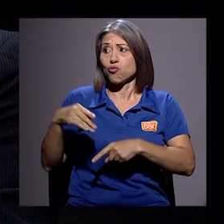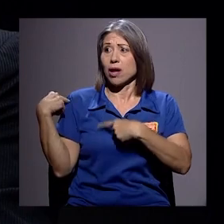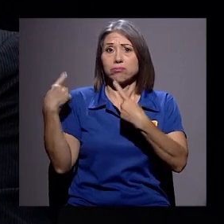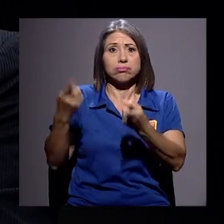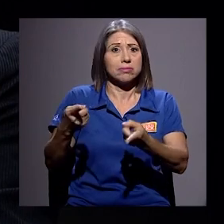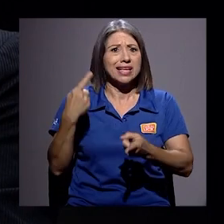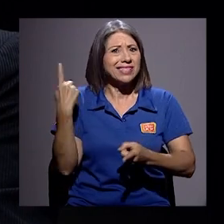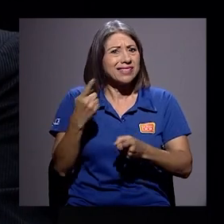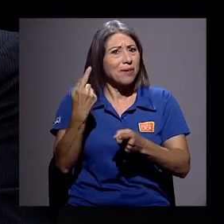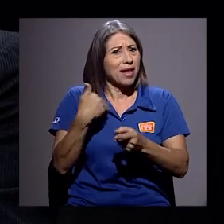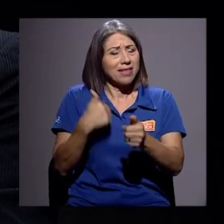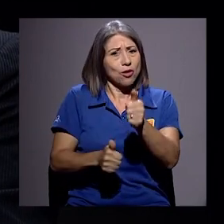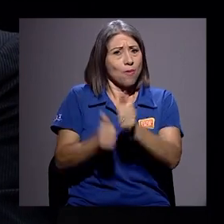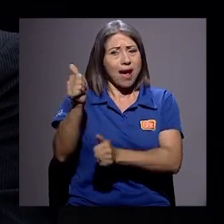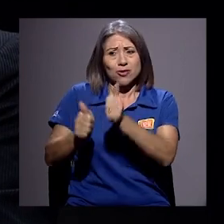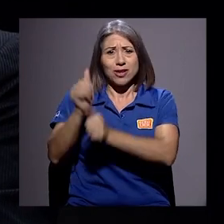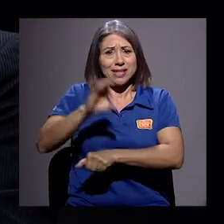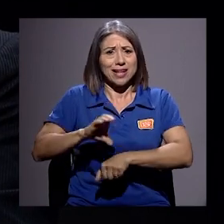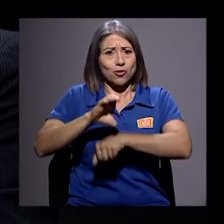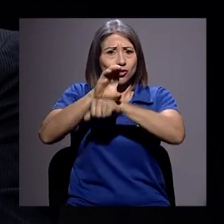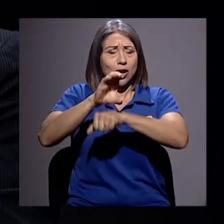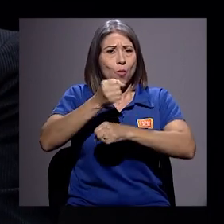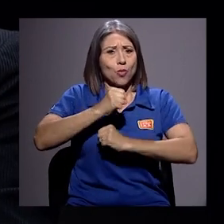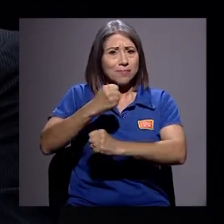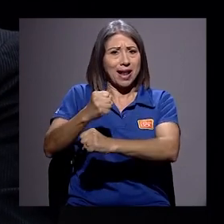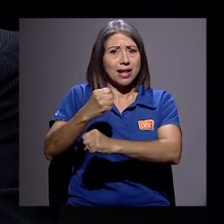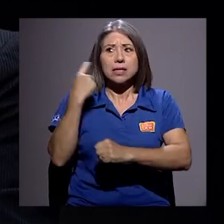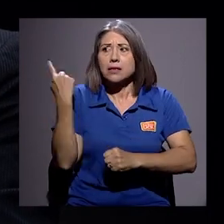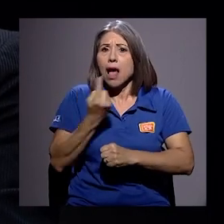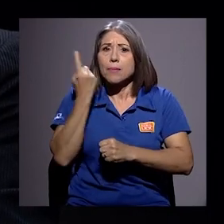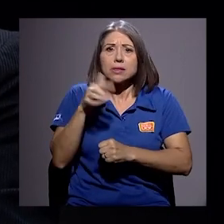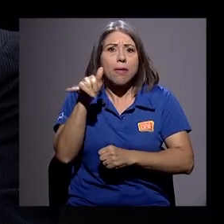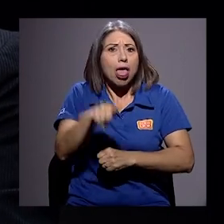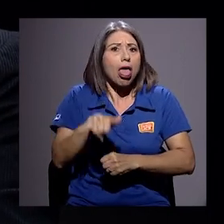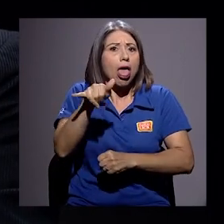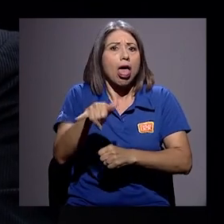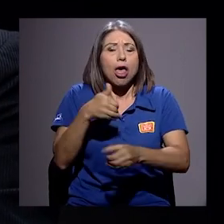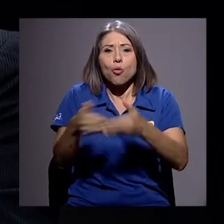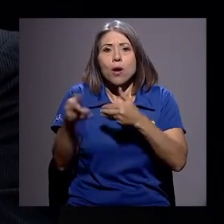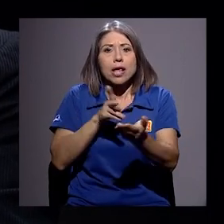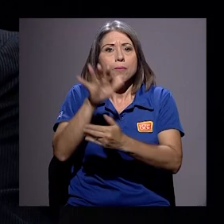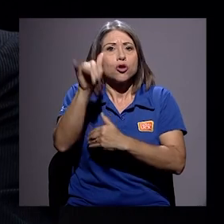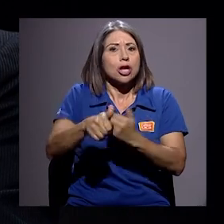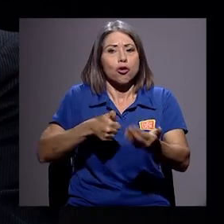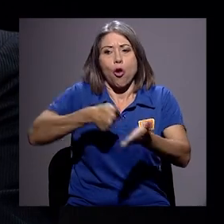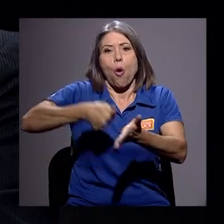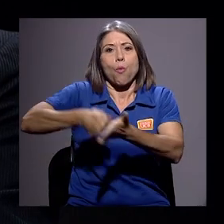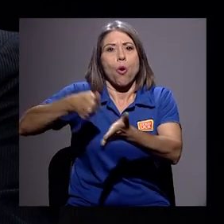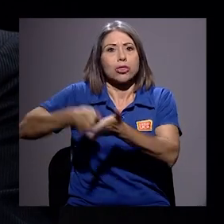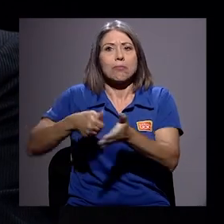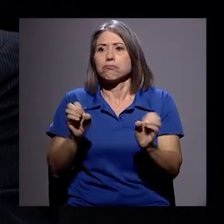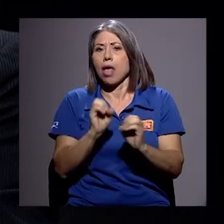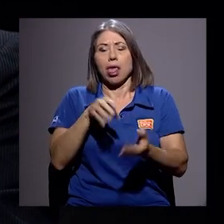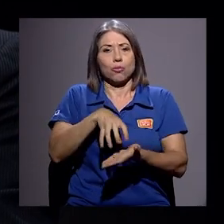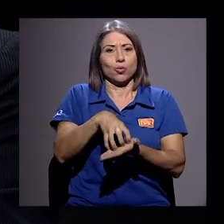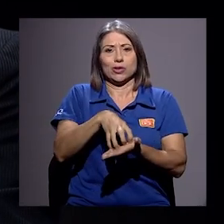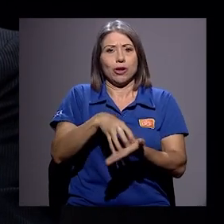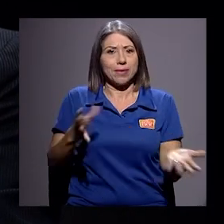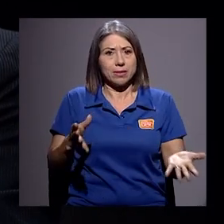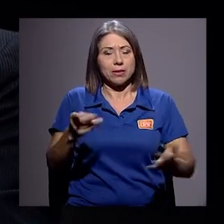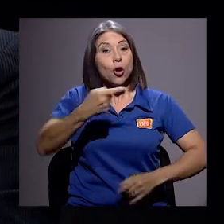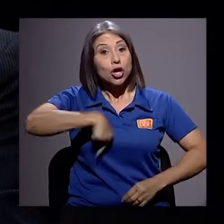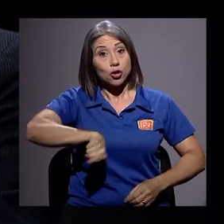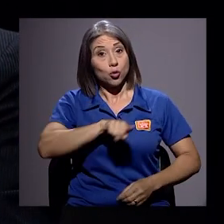mayorías mecánicas en el consejo municipal y que votan permanentemente cualquier proyecto que se les pone sin ningún tipo de cuestionamiento